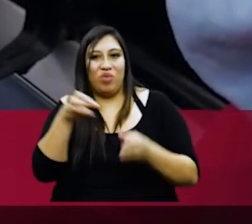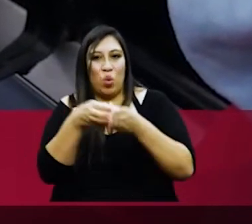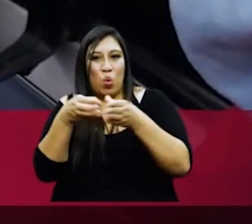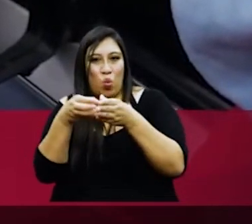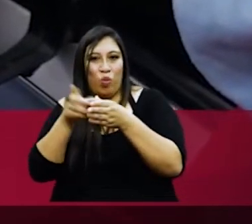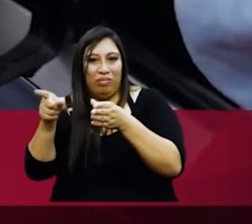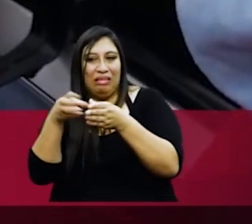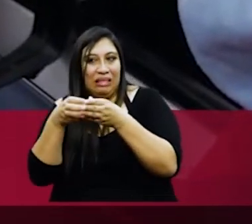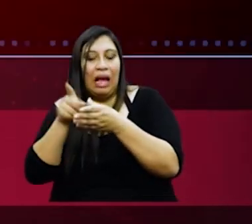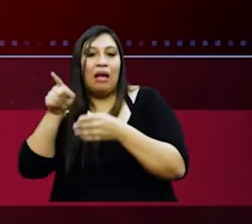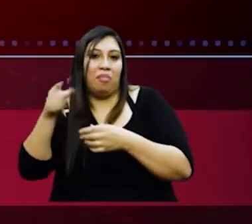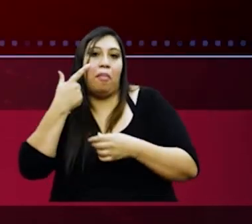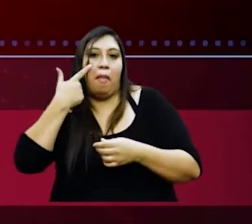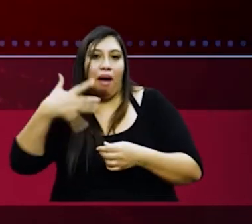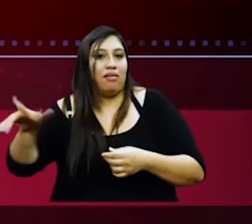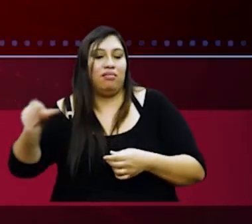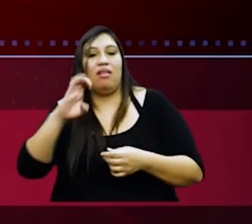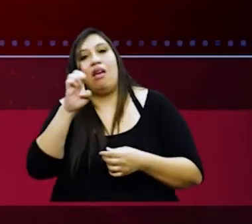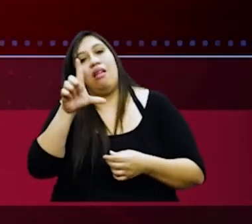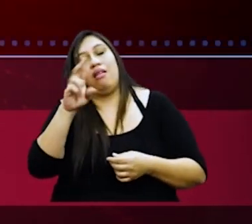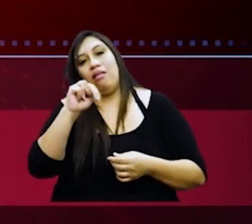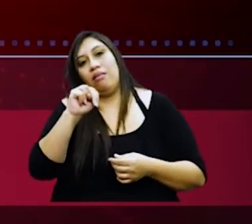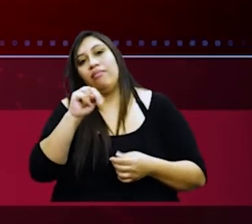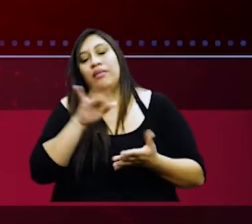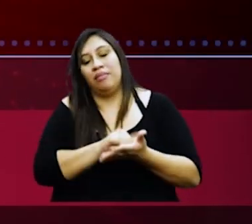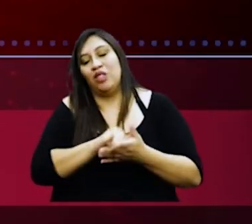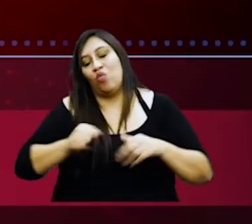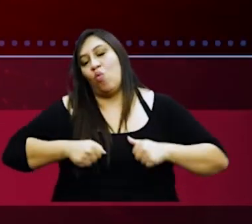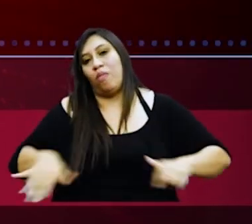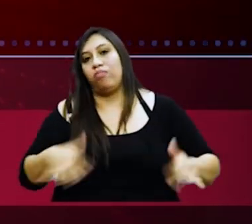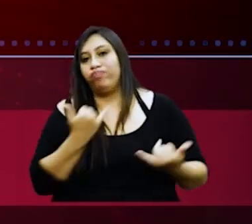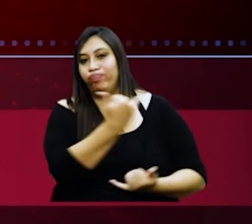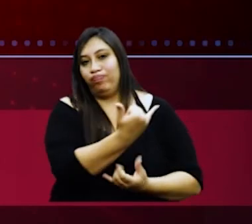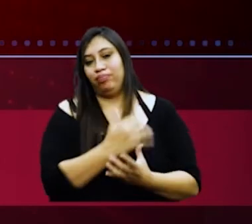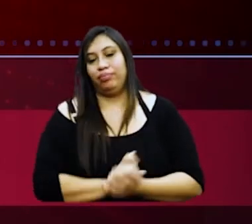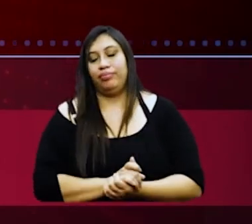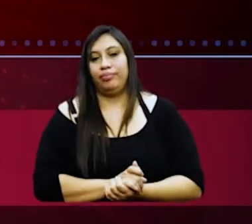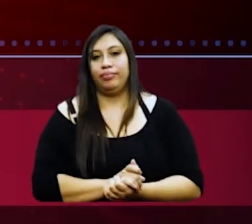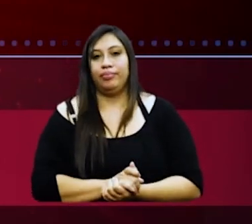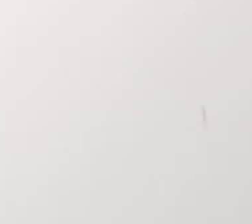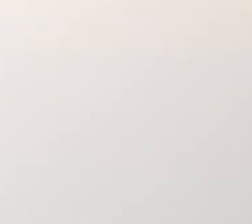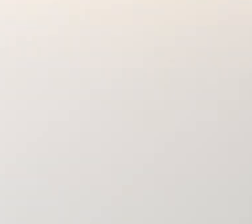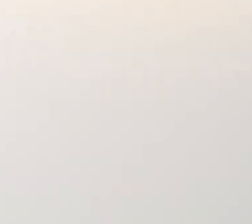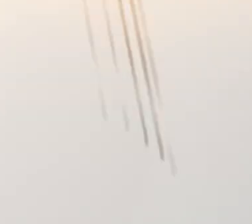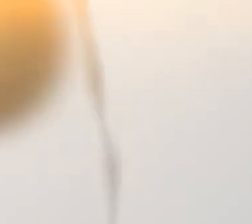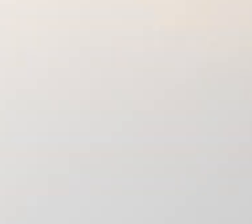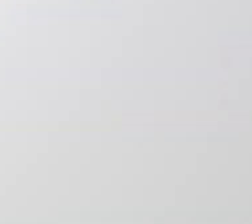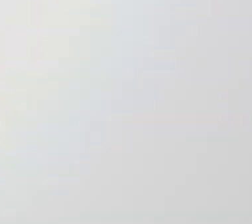grupo subversivo que hace presencia en este territorio del departamento.